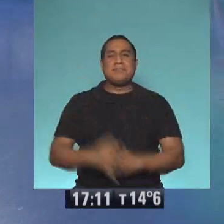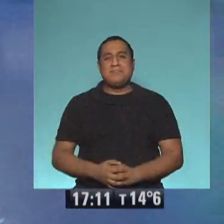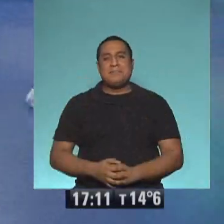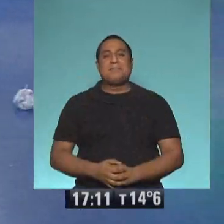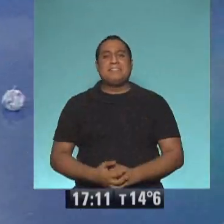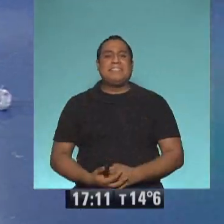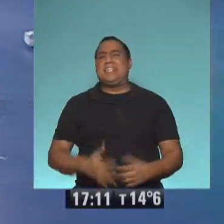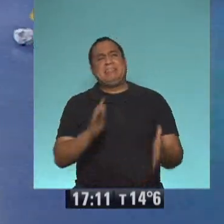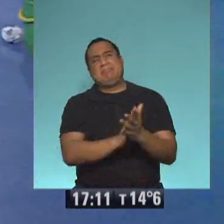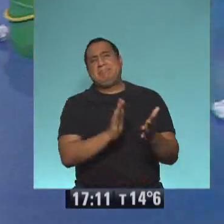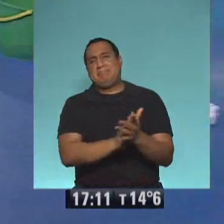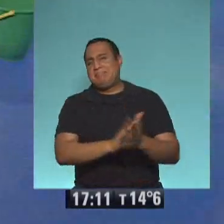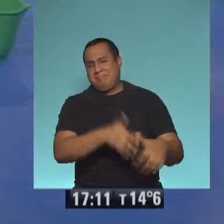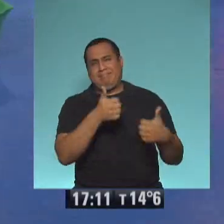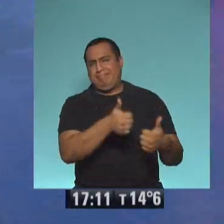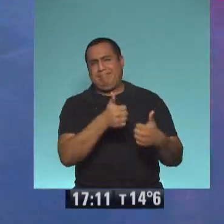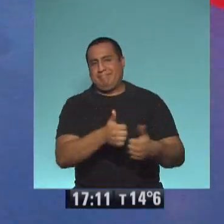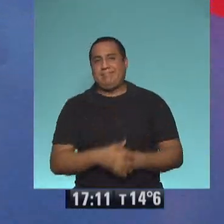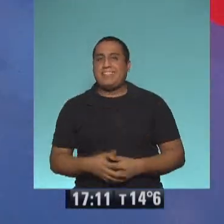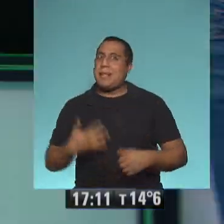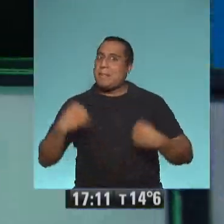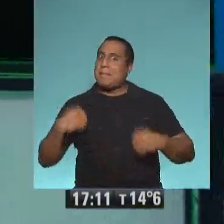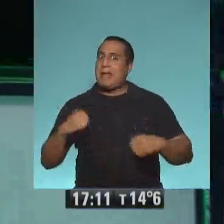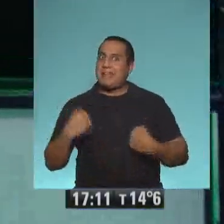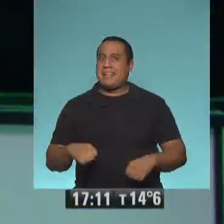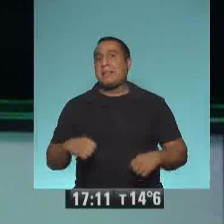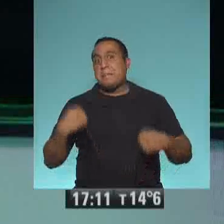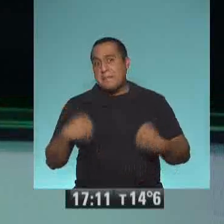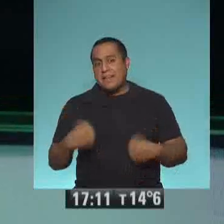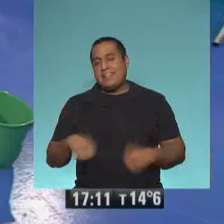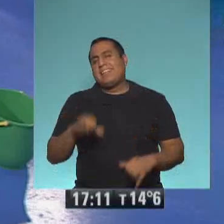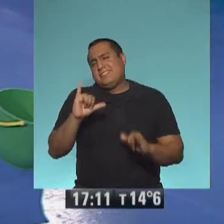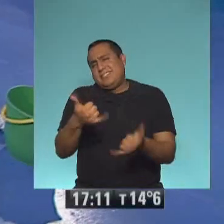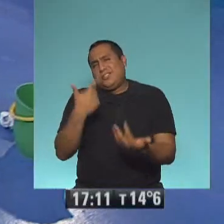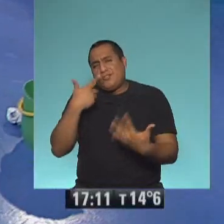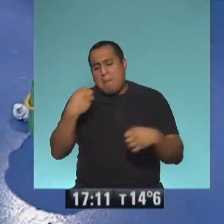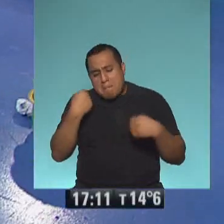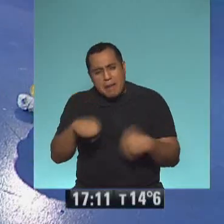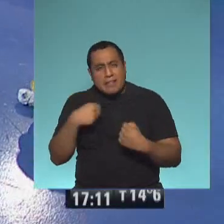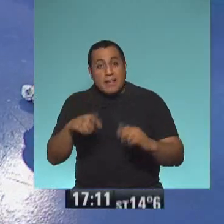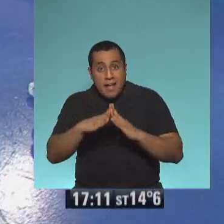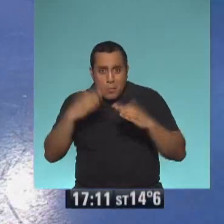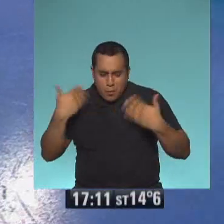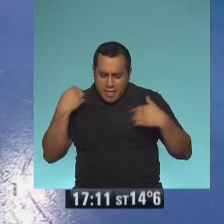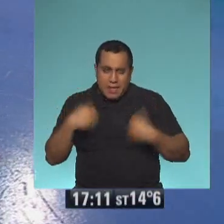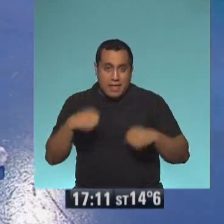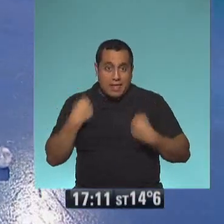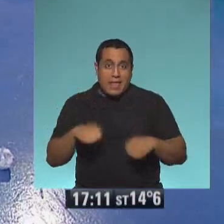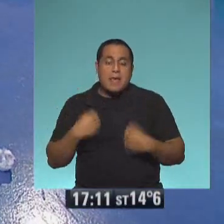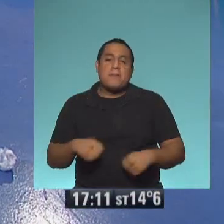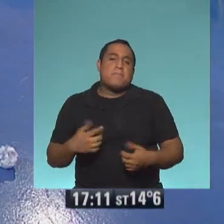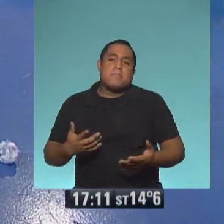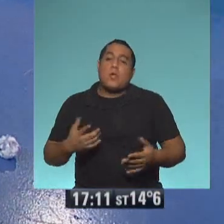en una genial final muy grande ganó a vivir con prácticas para digamos practicar en casa todo lo que queremos siempre